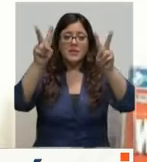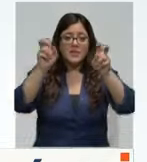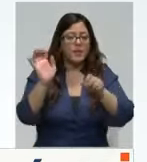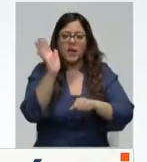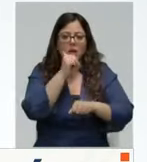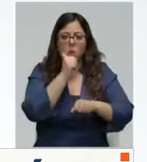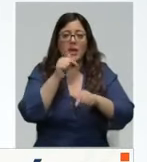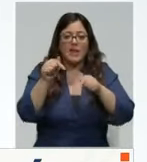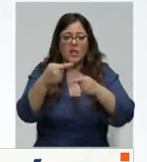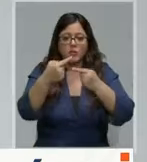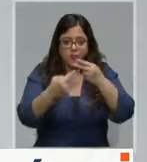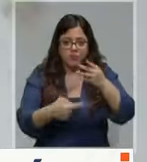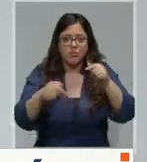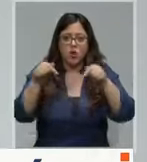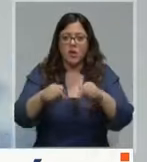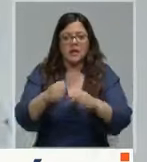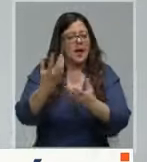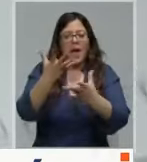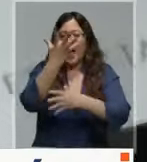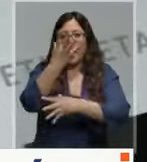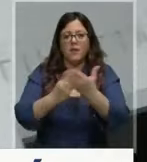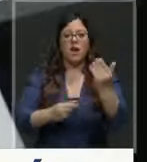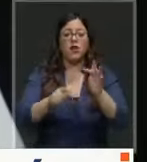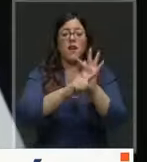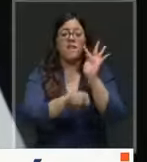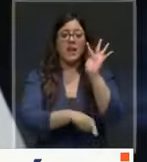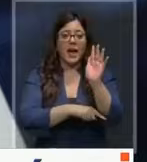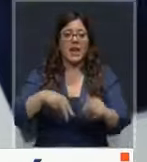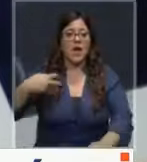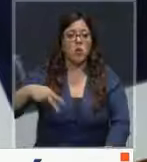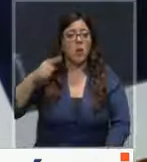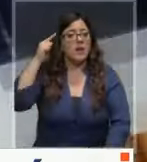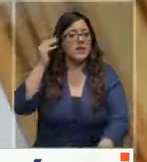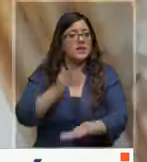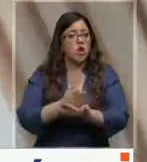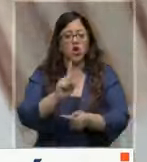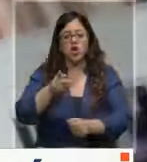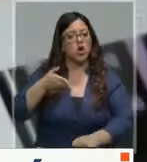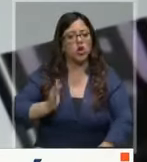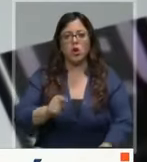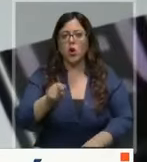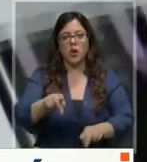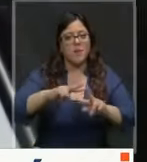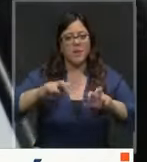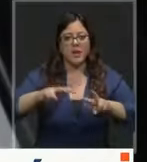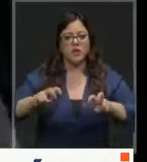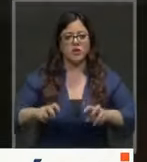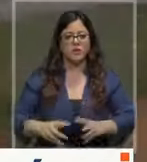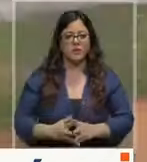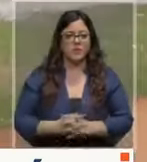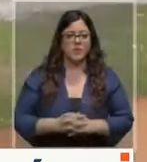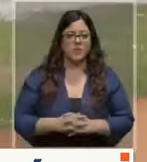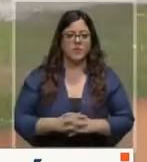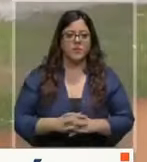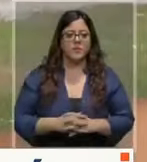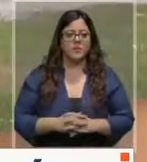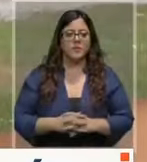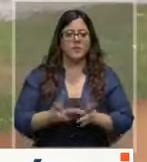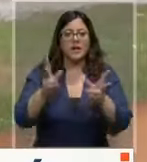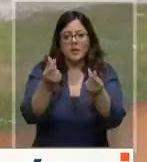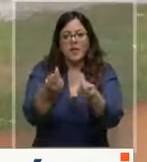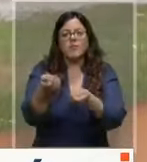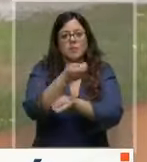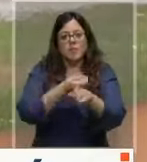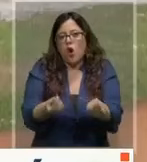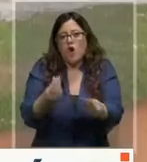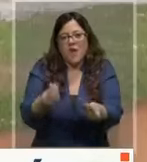Esas causas hoy están cerradas porque la Fiscalía de Ñuñoa decidió no seguir adelante con esa investigación. Evolución del dinero, claramente,